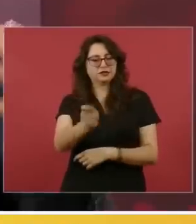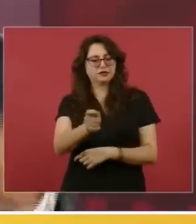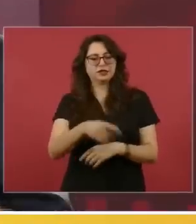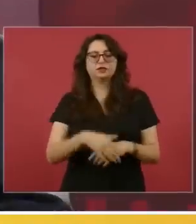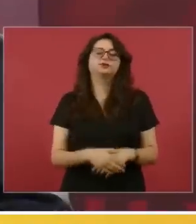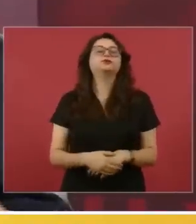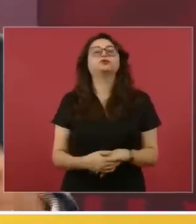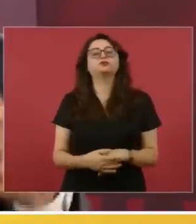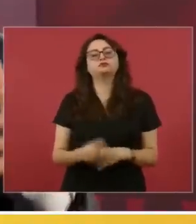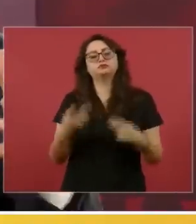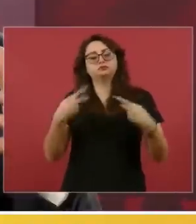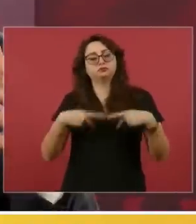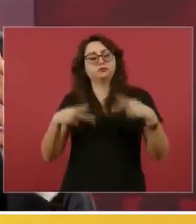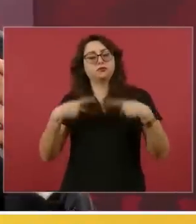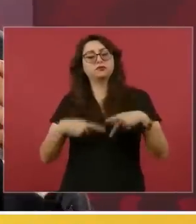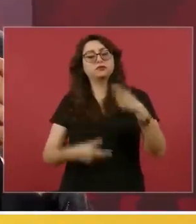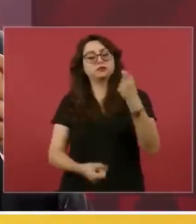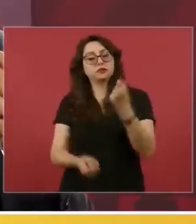es